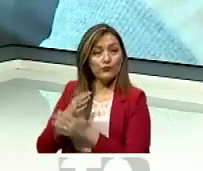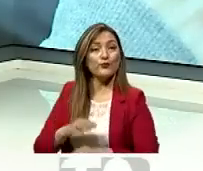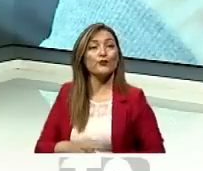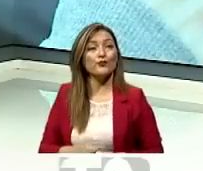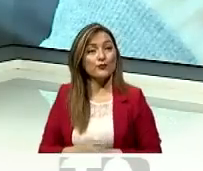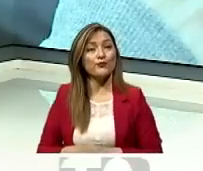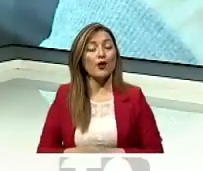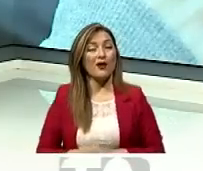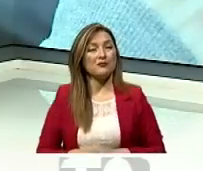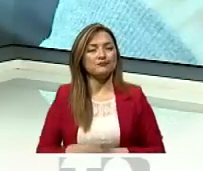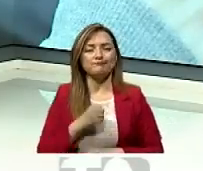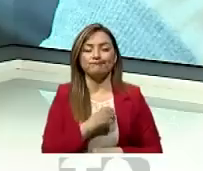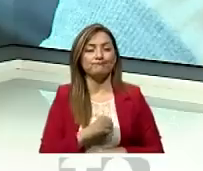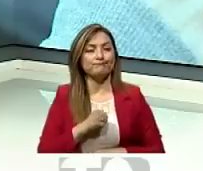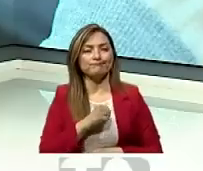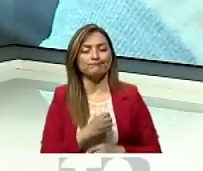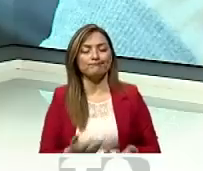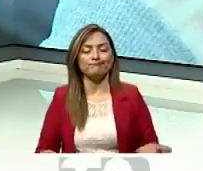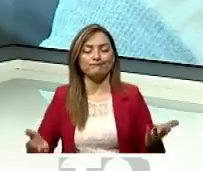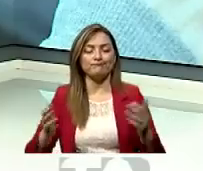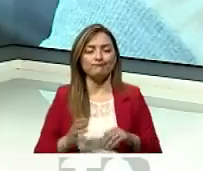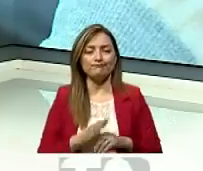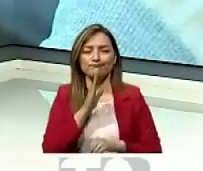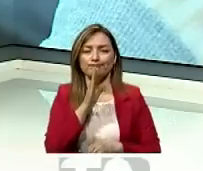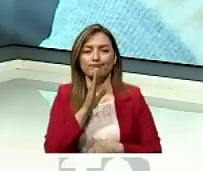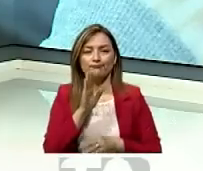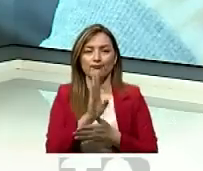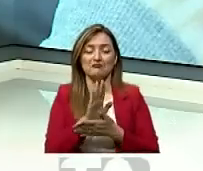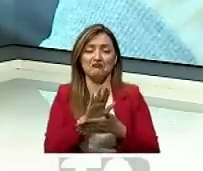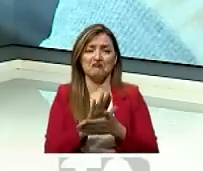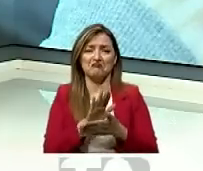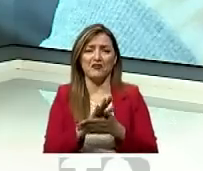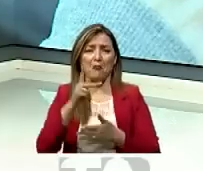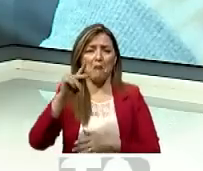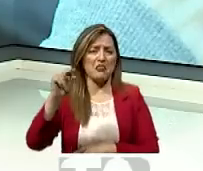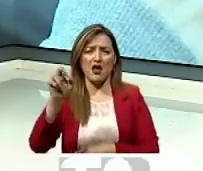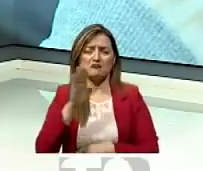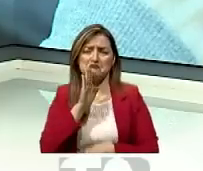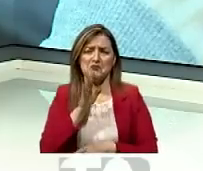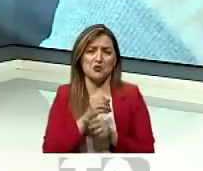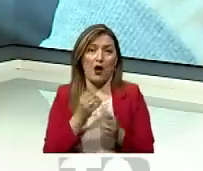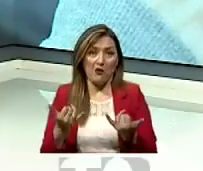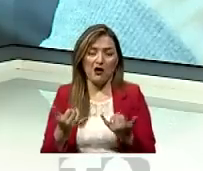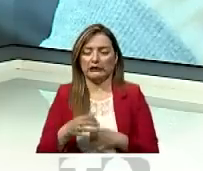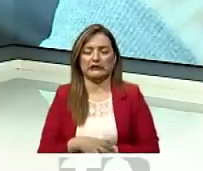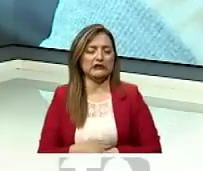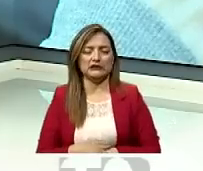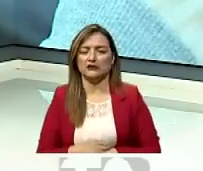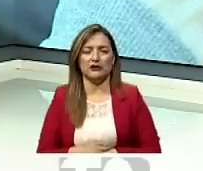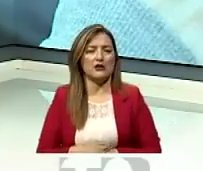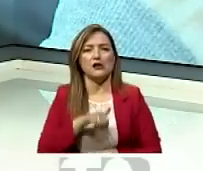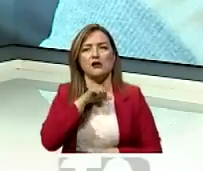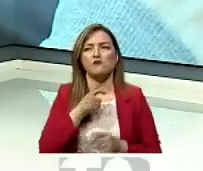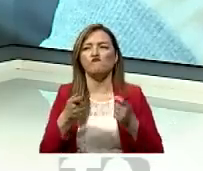Realmente lamentable que un sector que se ha caracterizado por ser un barrio tranquilo, seguro, hoy esté tomado por